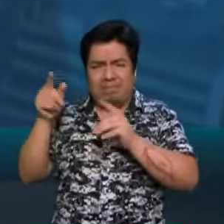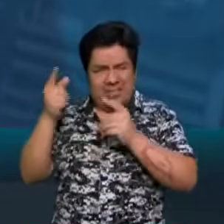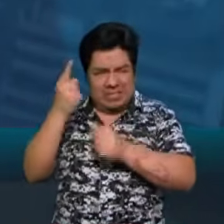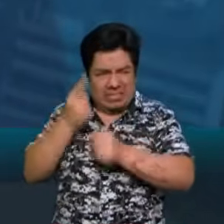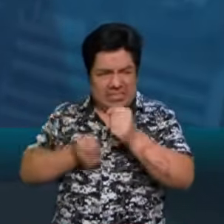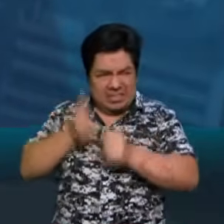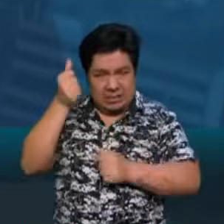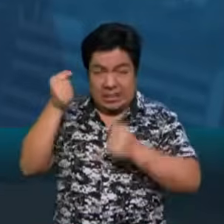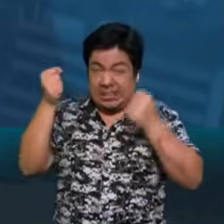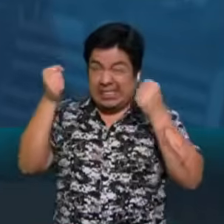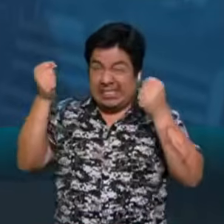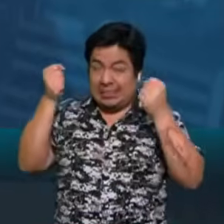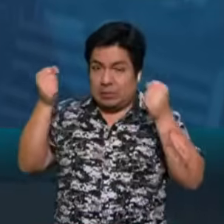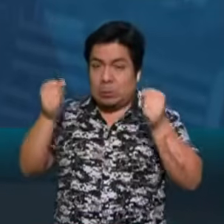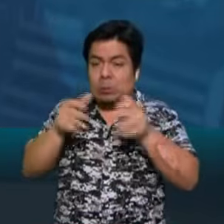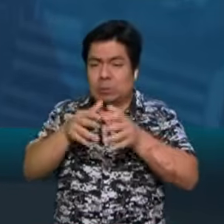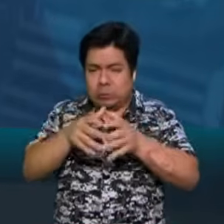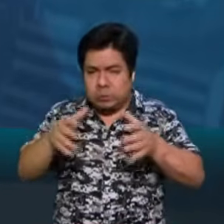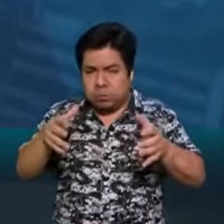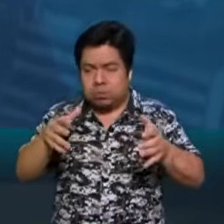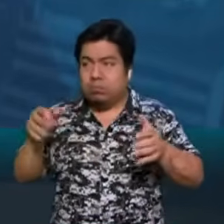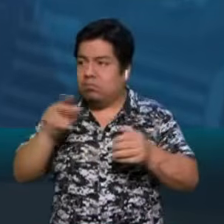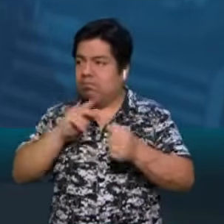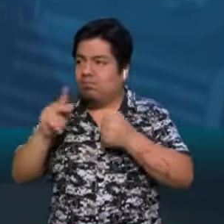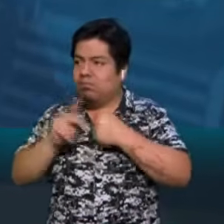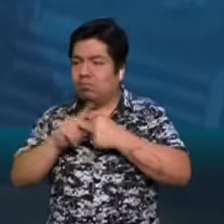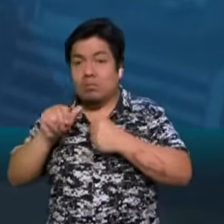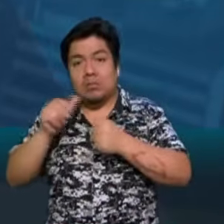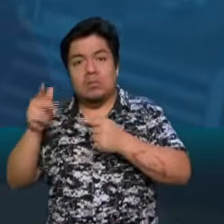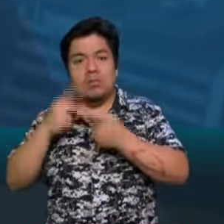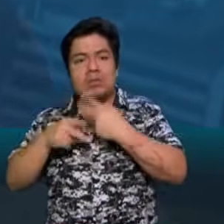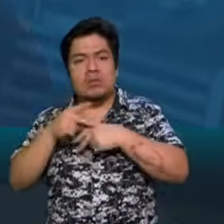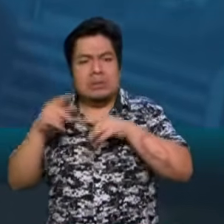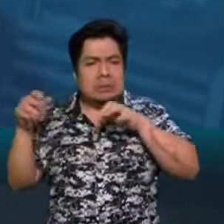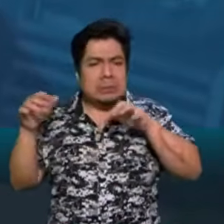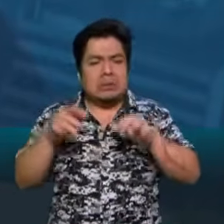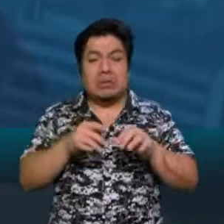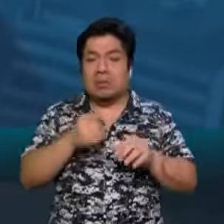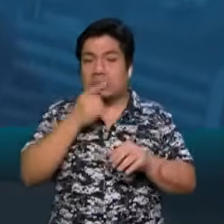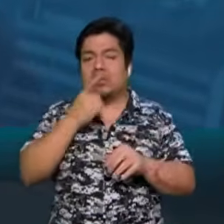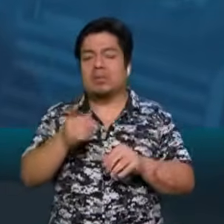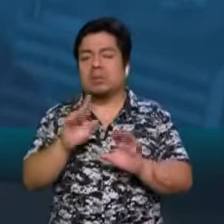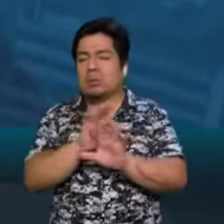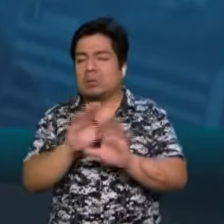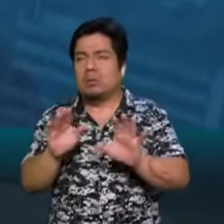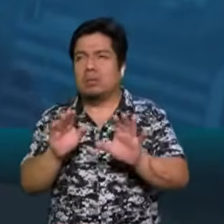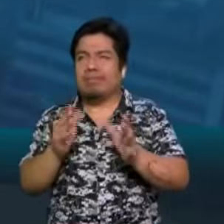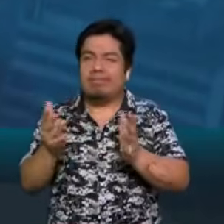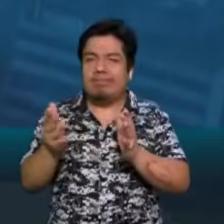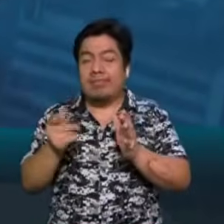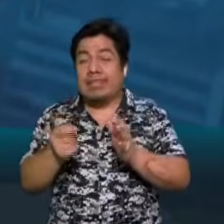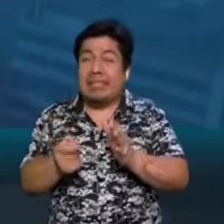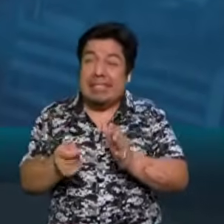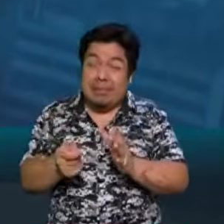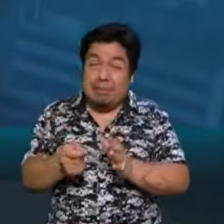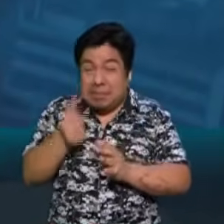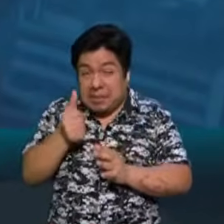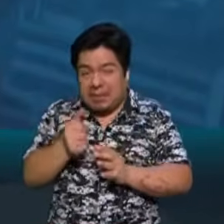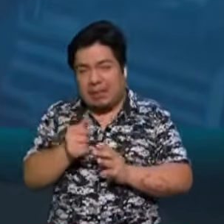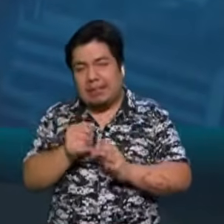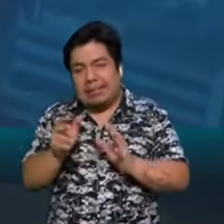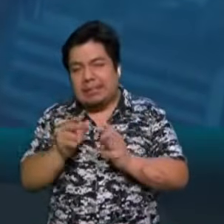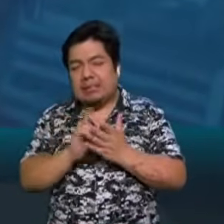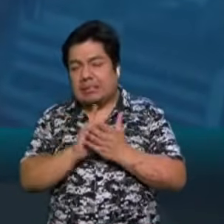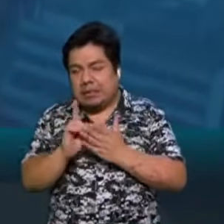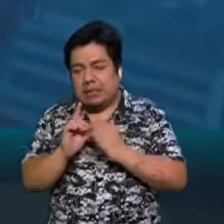protesta realmente grande en contra de la gentrificación, que hay que señalar también que no es como tal la primera protesta que se da por el